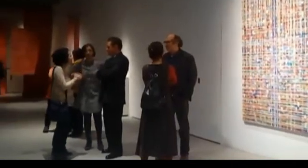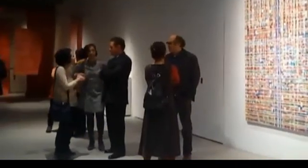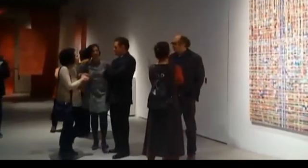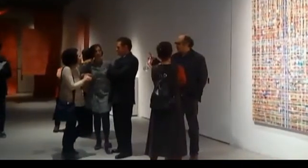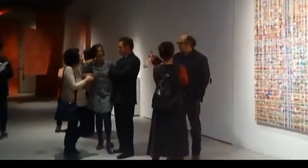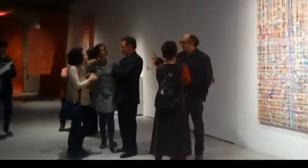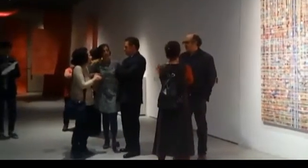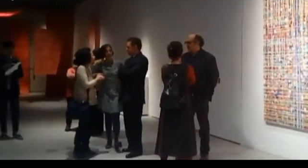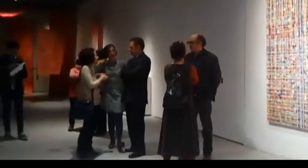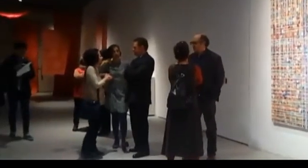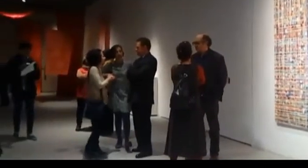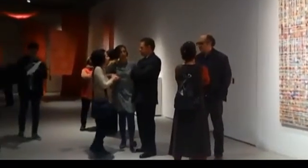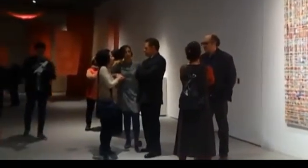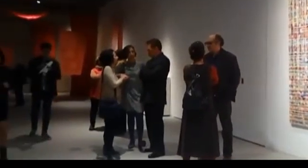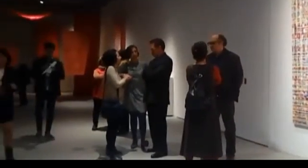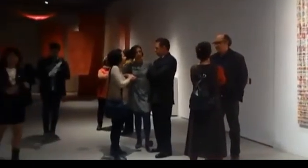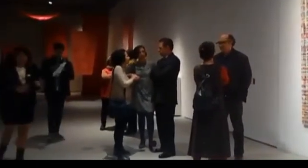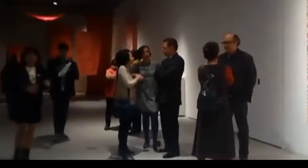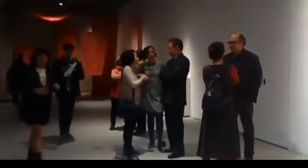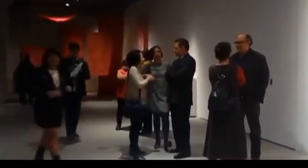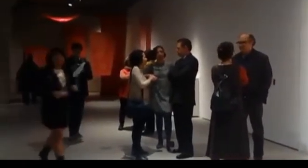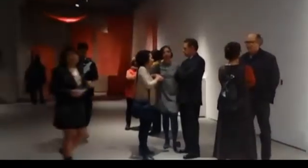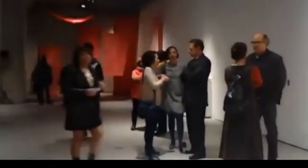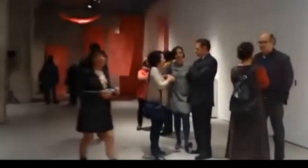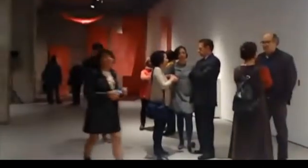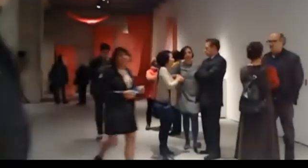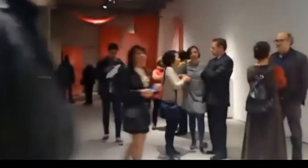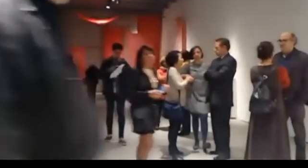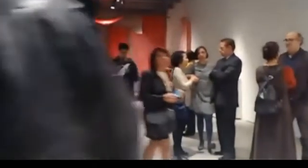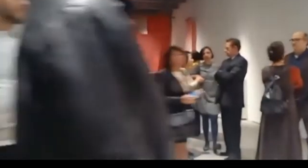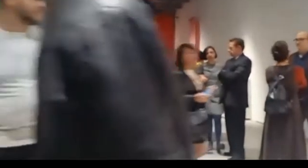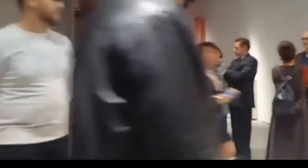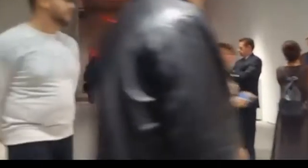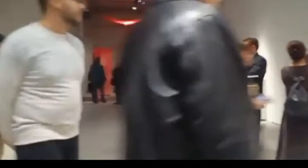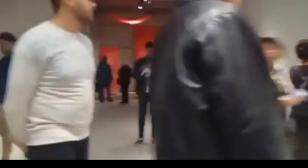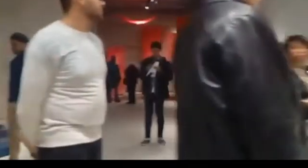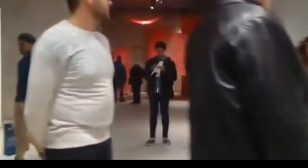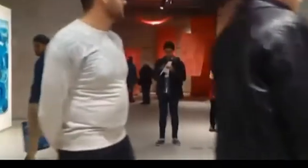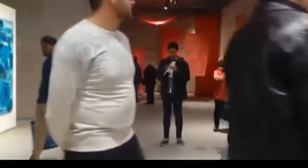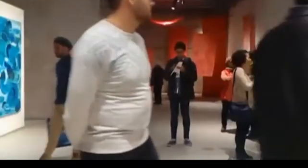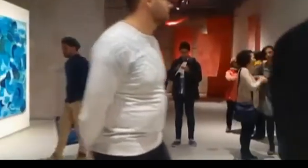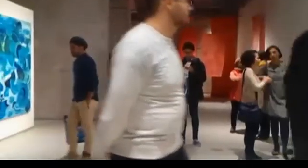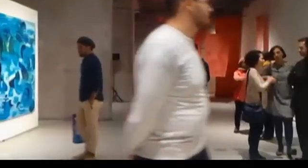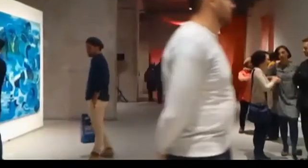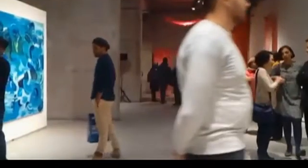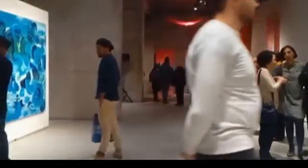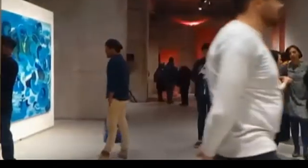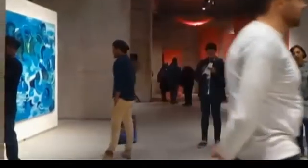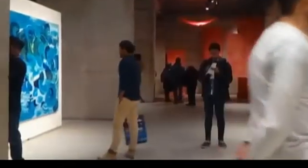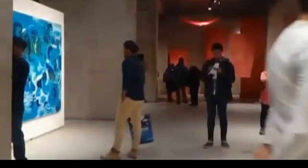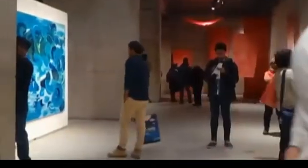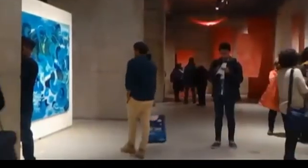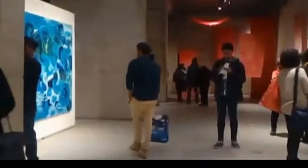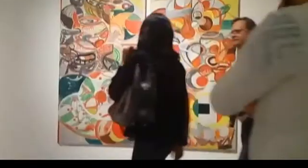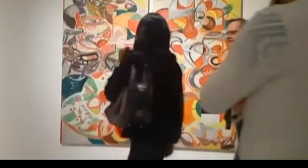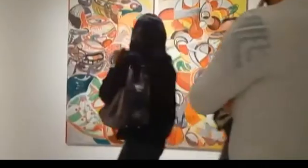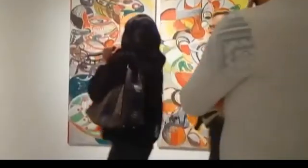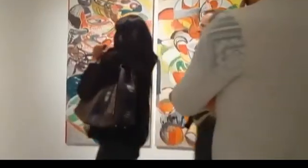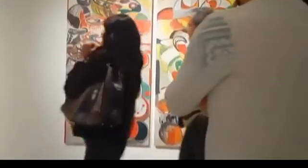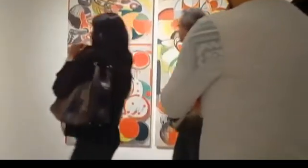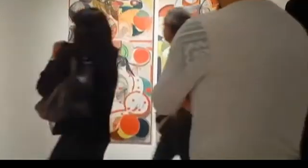sin edad. El Centro Cultural El Rule es el espacio elegido para mostrar esta exhibición articulada por una serie de